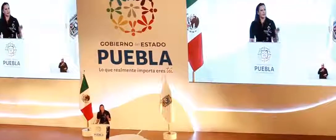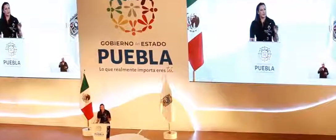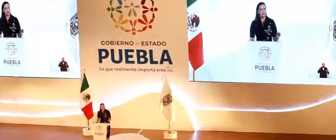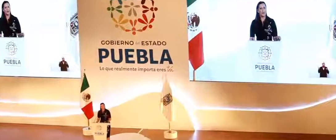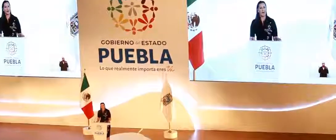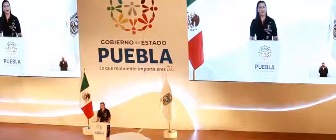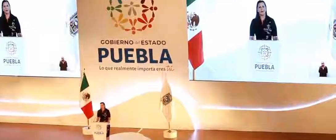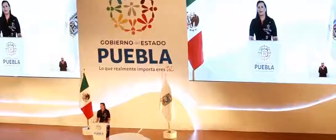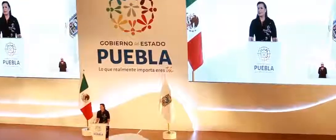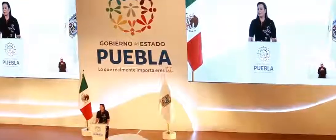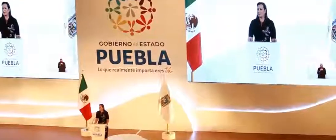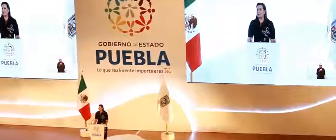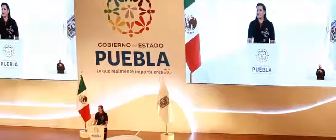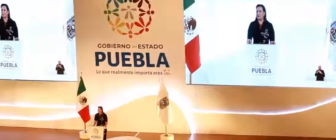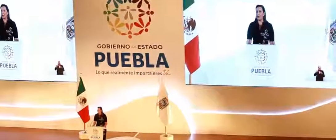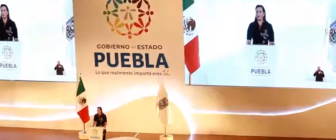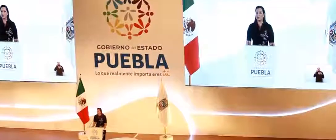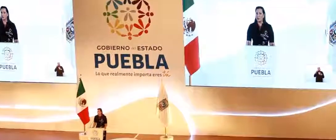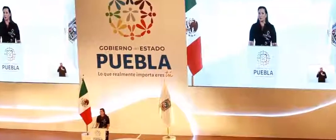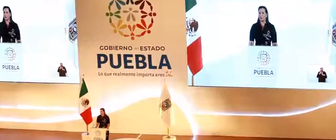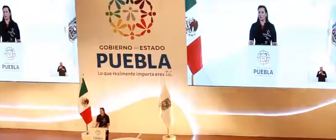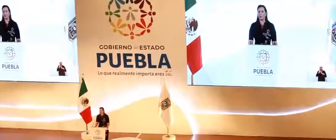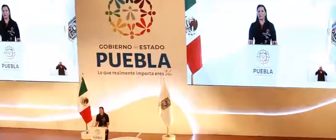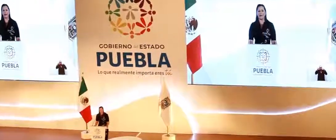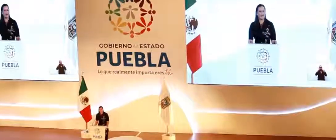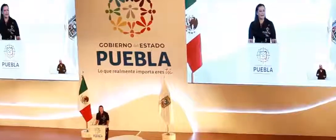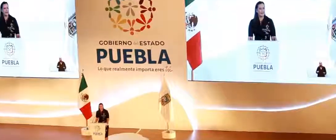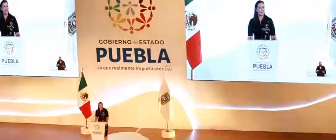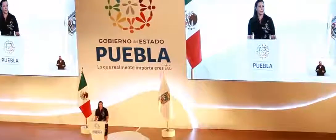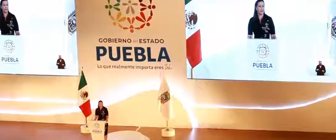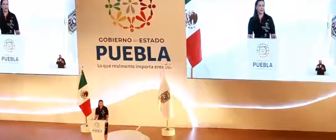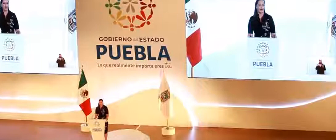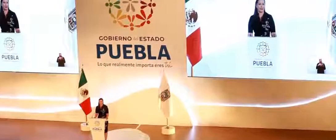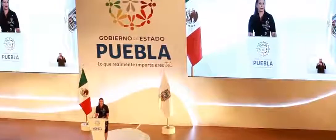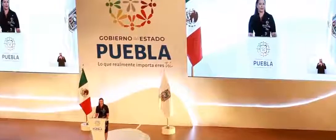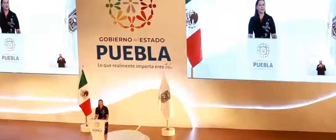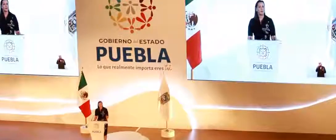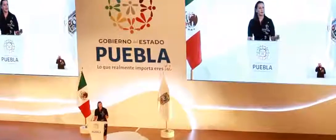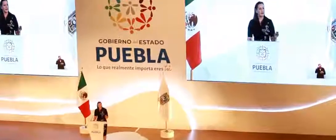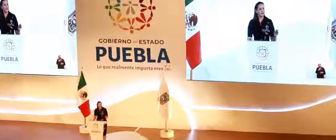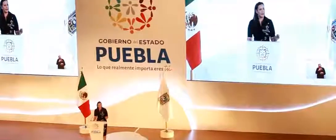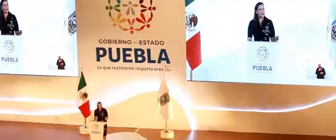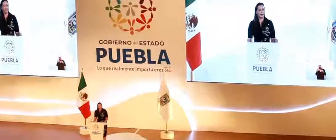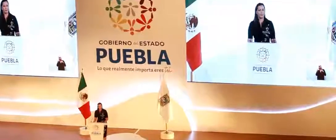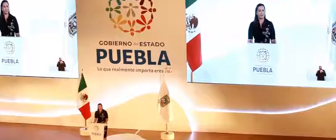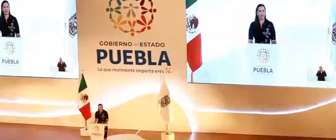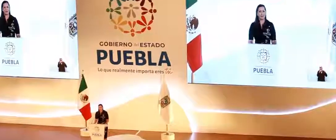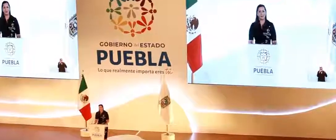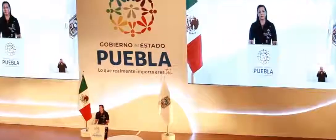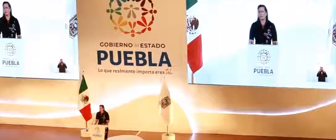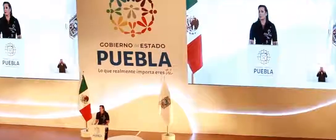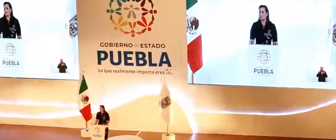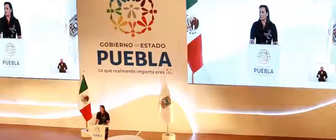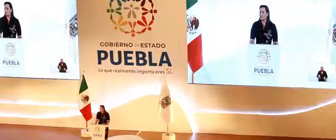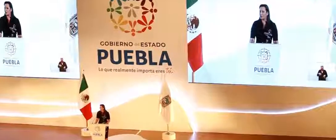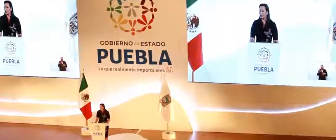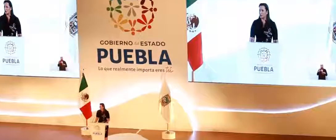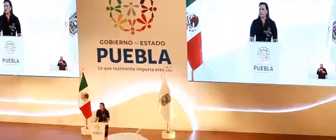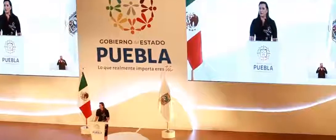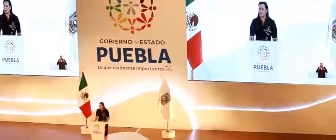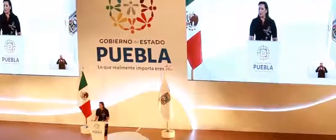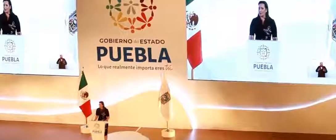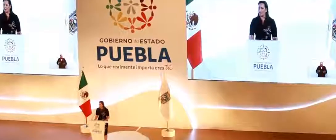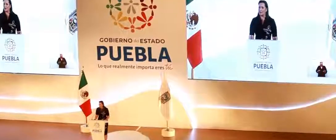la extremidad es el principal obstáculo para alcanzar la igualdad sin tranquilidad y paz no hay